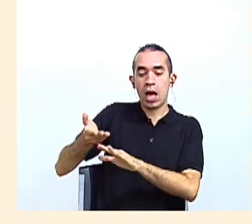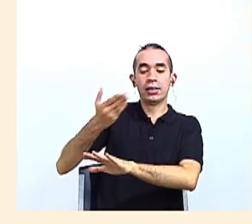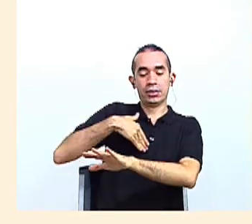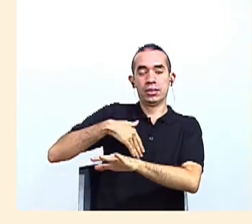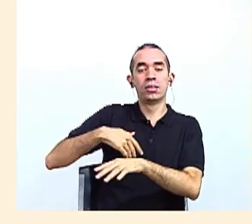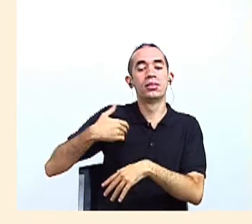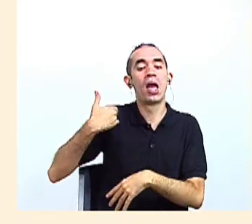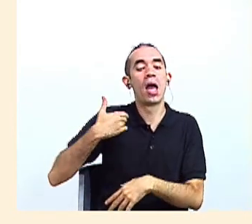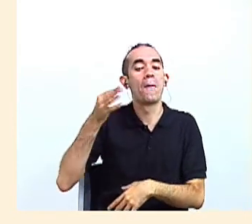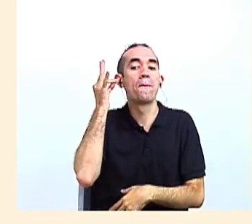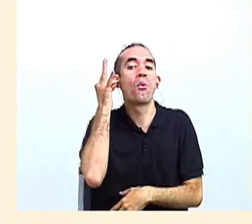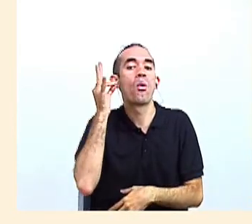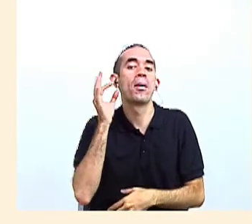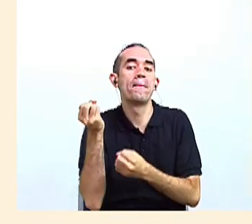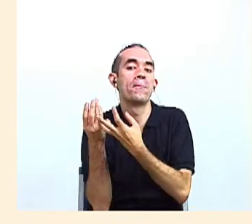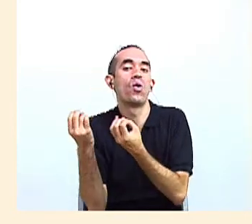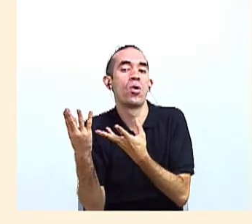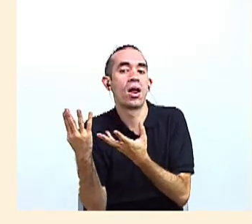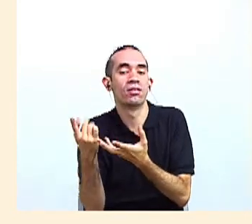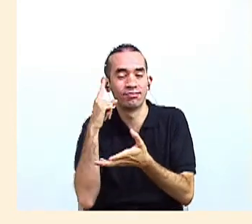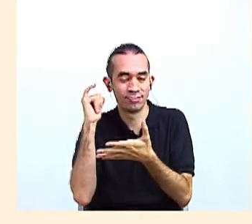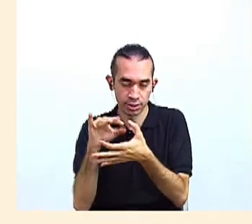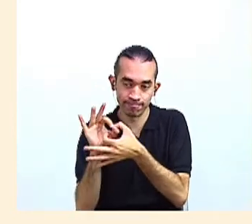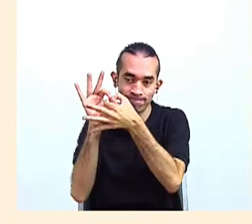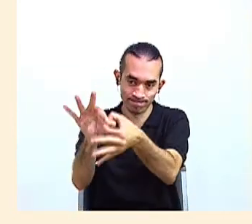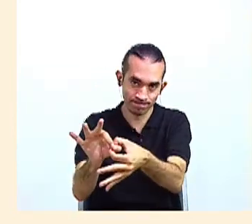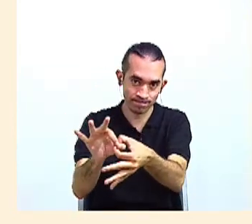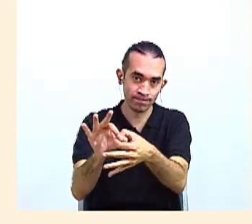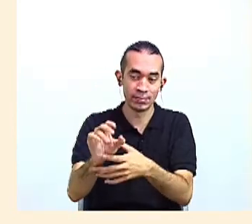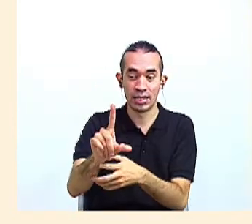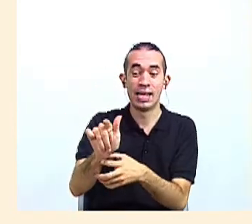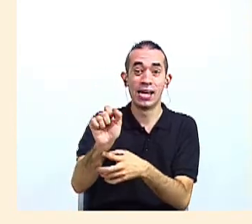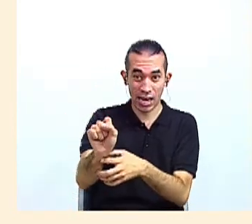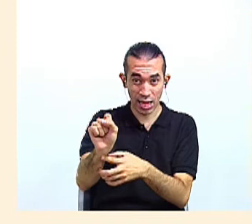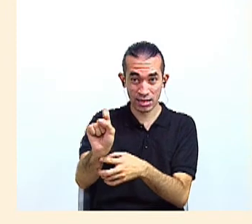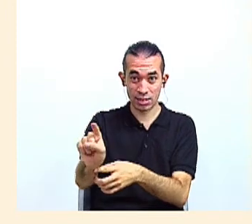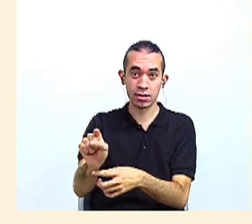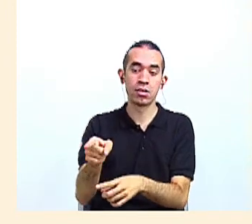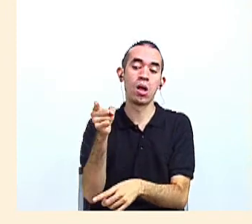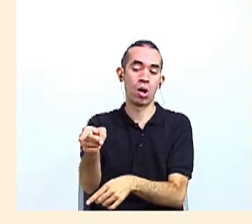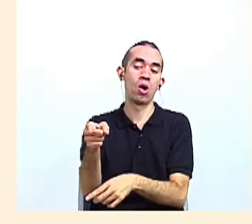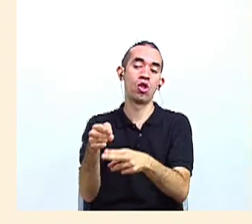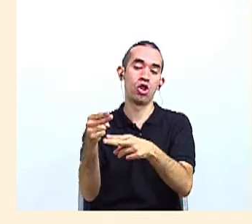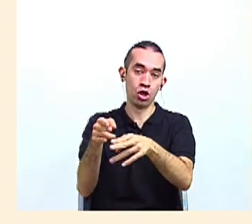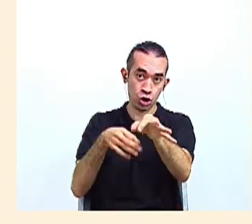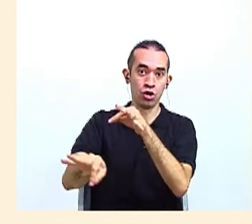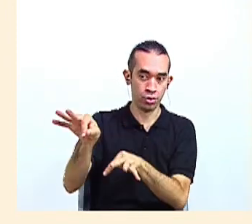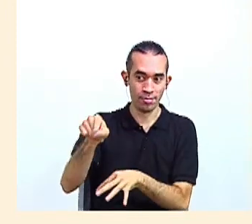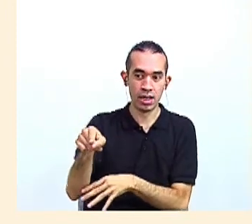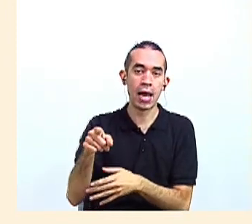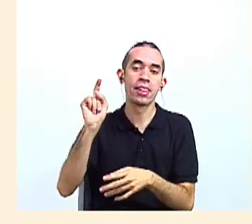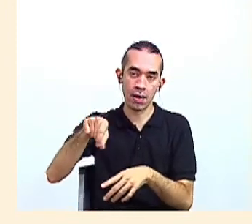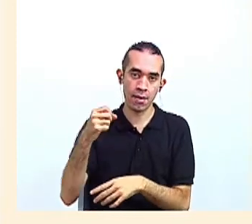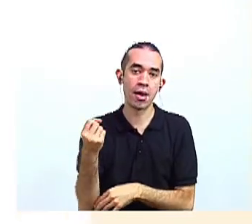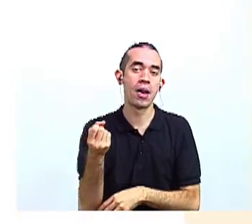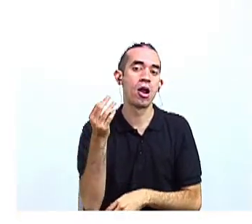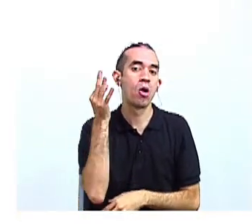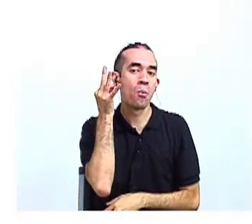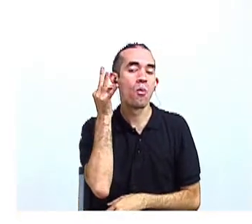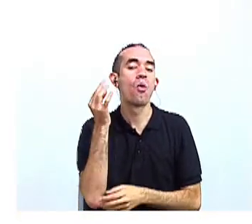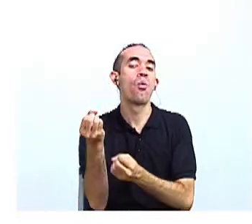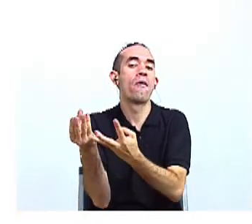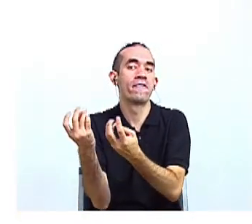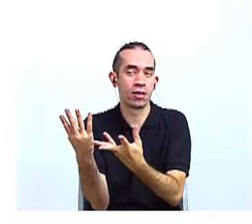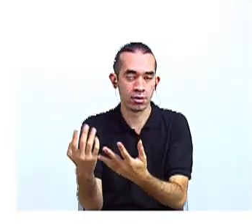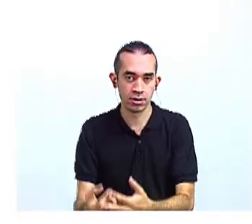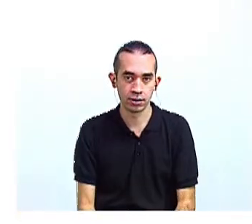plural. Por tanto, el pronombre que voy a utilizar debe estar también en femenino y en plural.